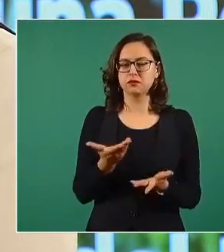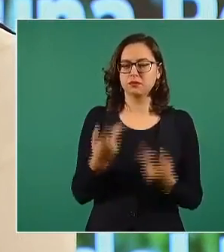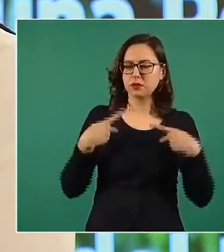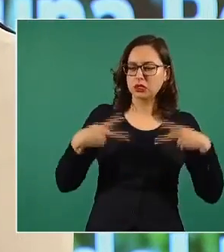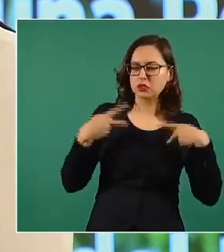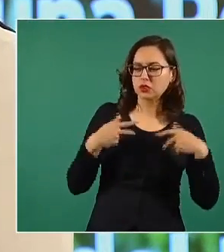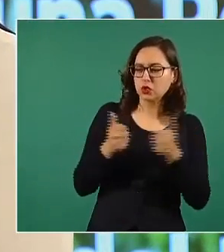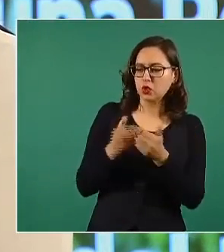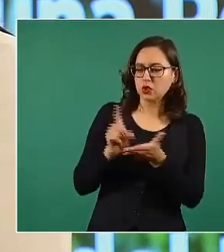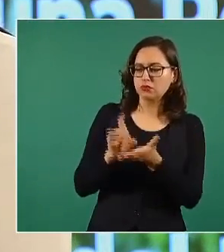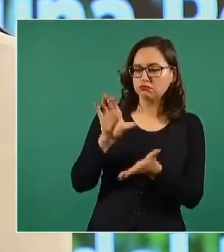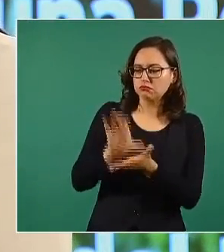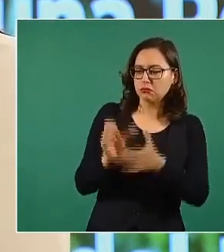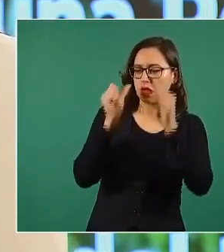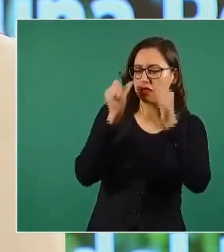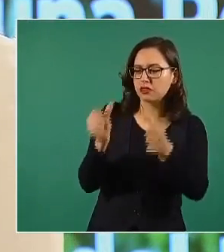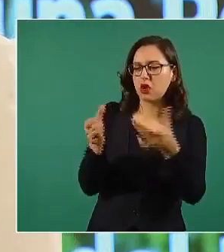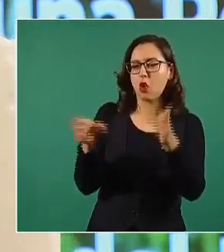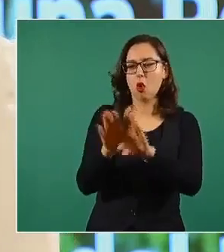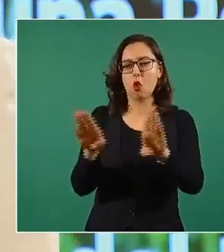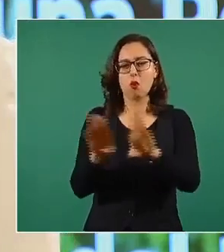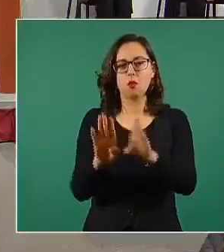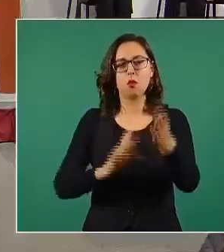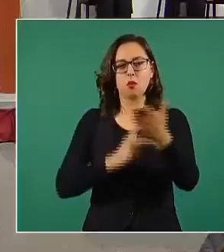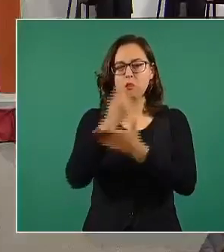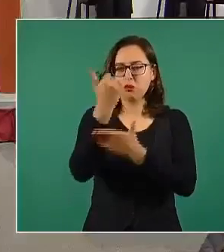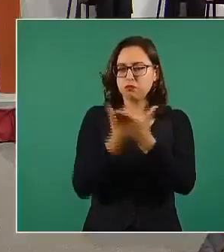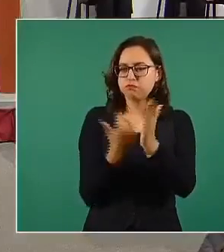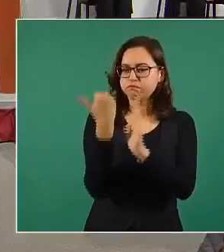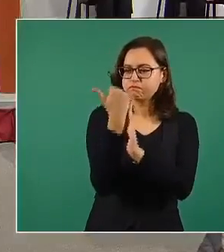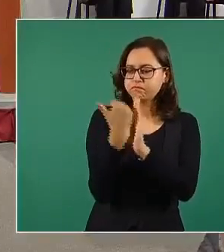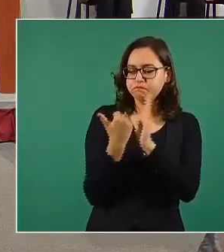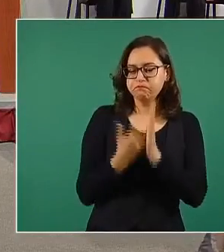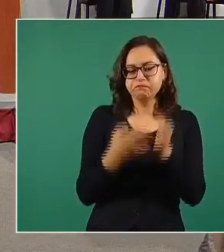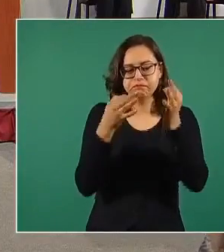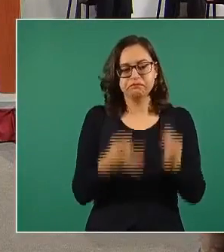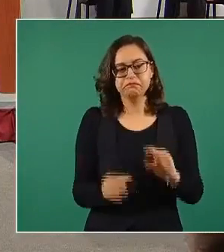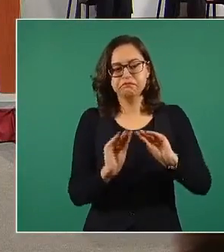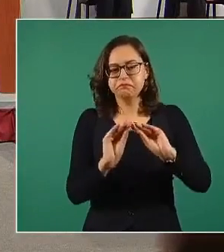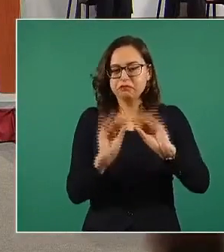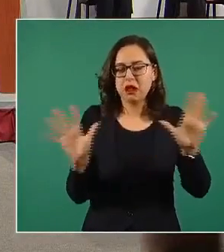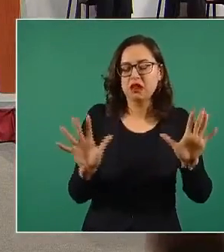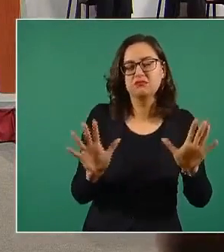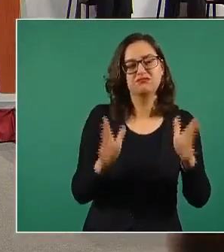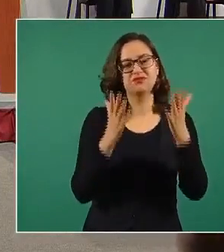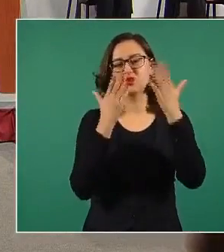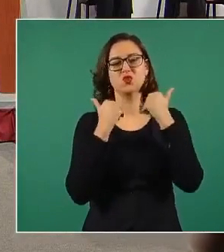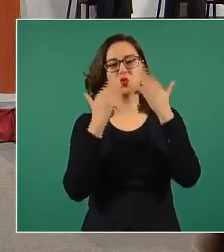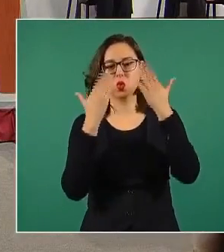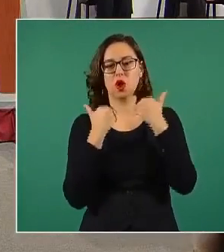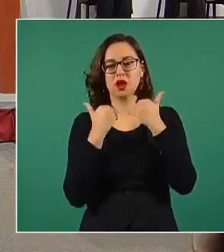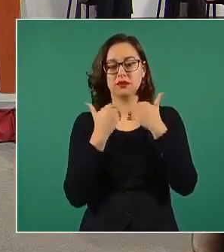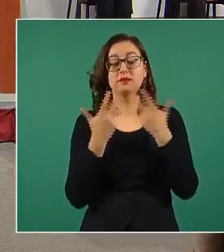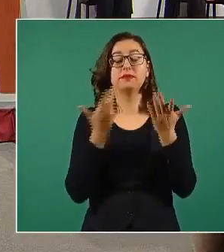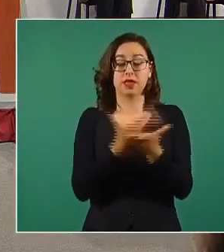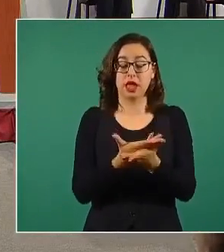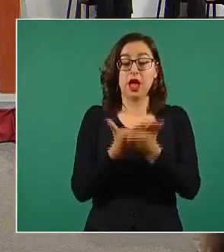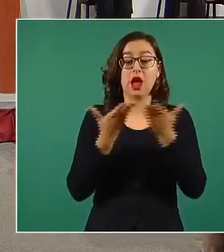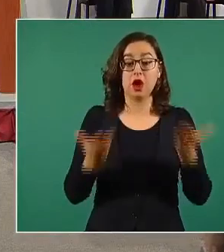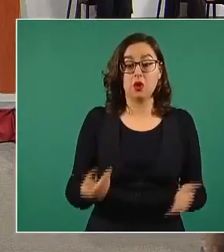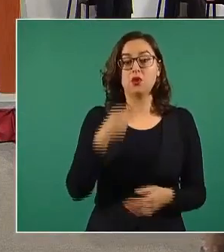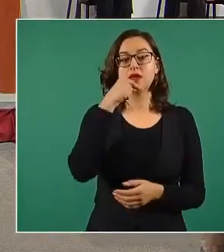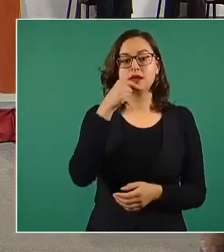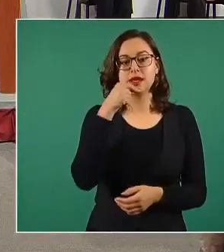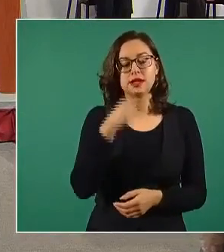la materia y hoy los niños y niñas con discapacidad y jóvenes hasta 29 años cumplidos